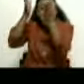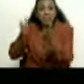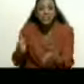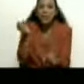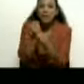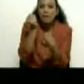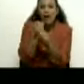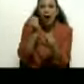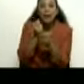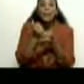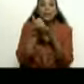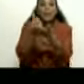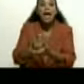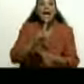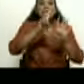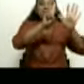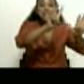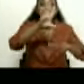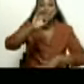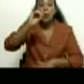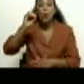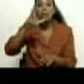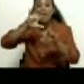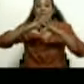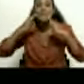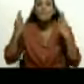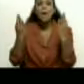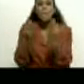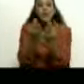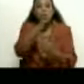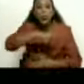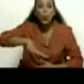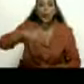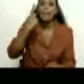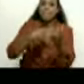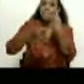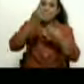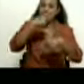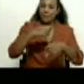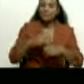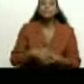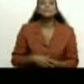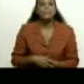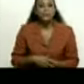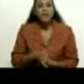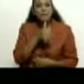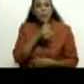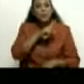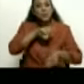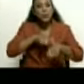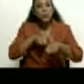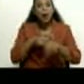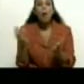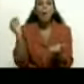donde se están beneficiando más de 750 familias en esta jornada integral. Es la información que tenemos hasta los